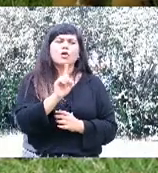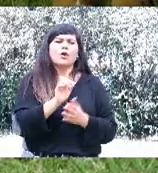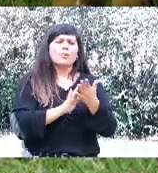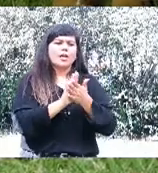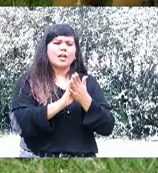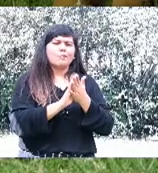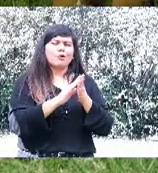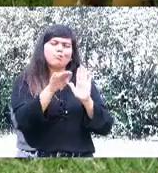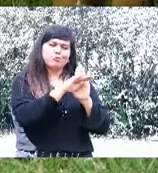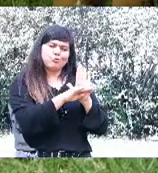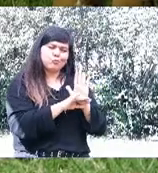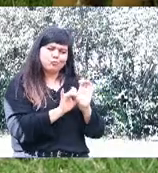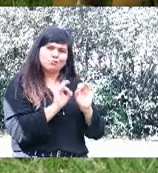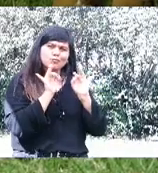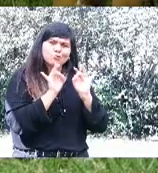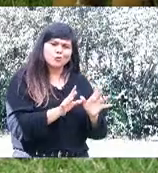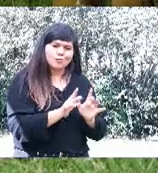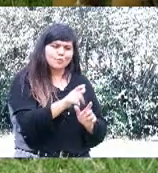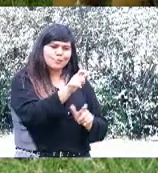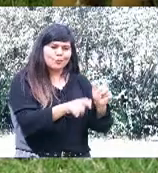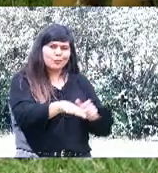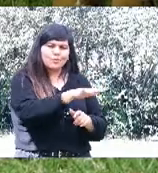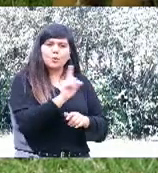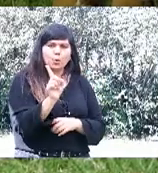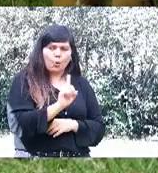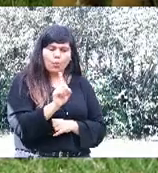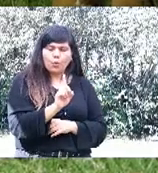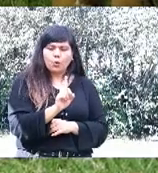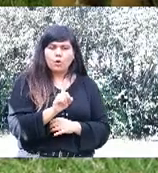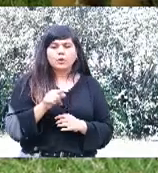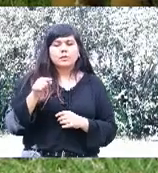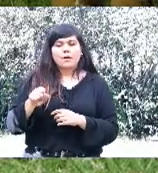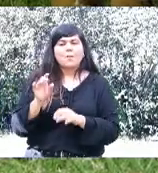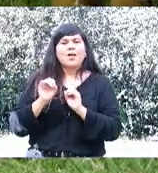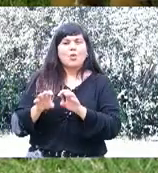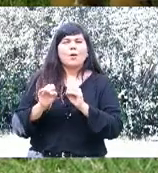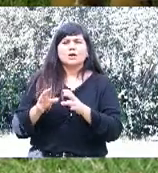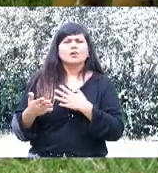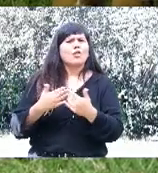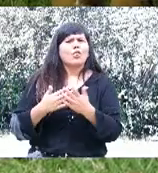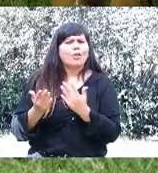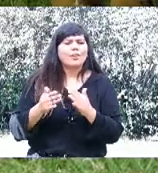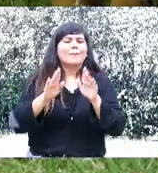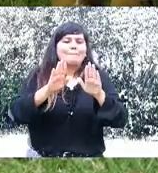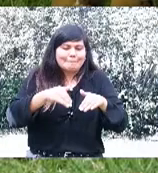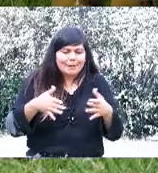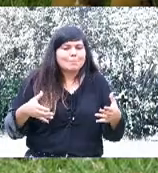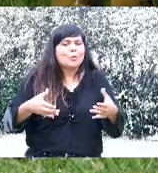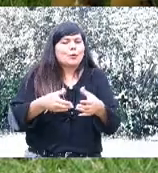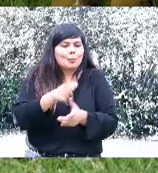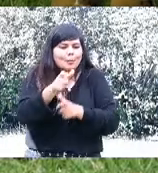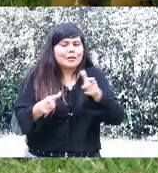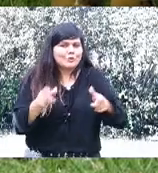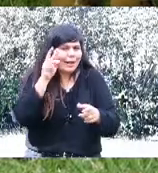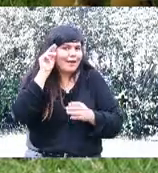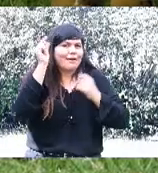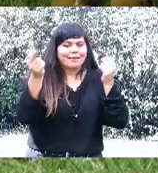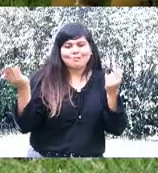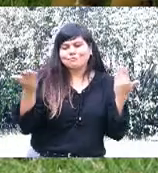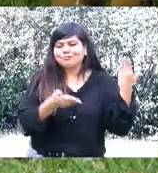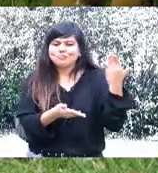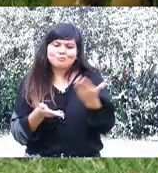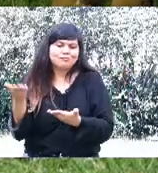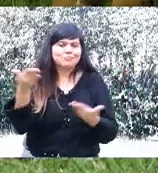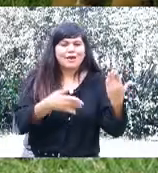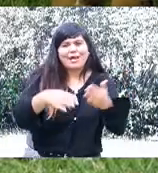predeterminado prefabricado para los chiquillos sino que efectivamente fuera una pedagogía que surgiera de ellos mismos y de ellos mismos Más allá de sus